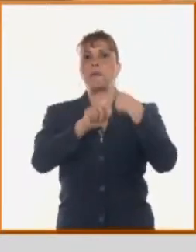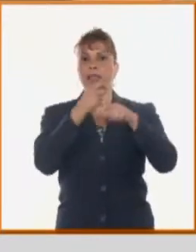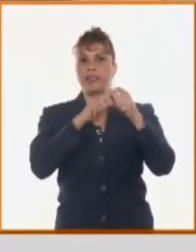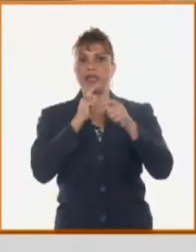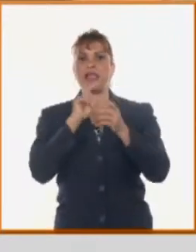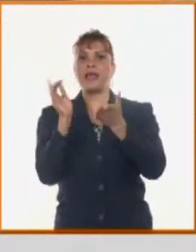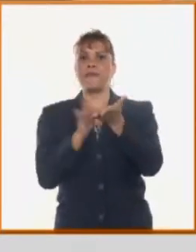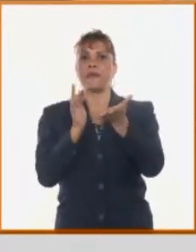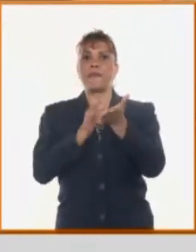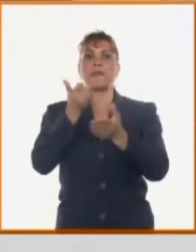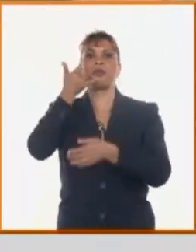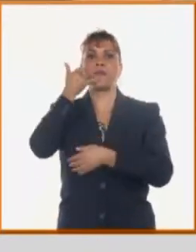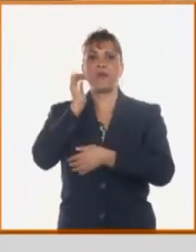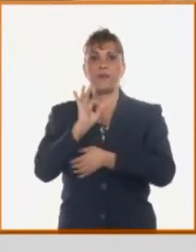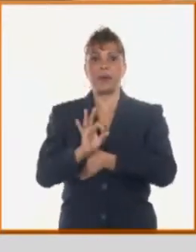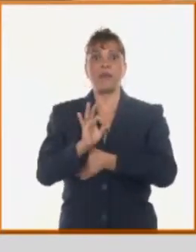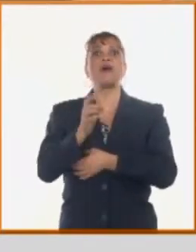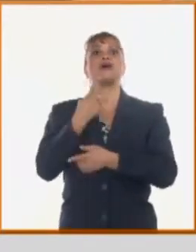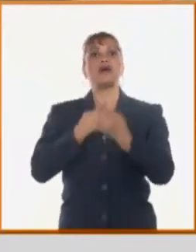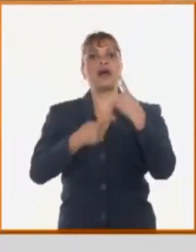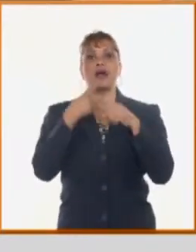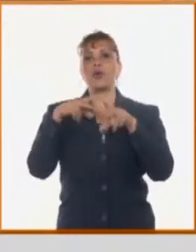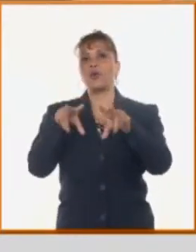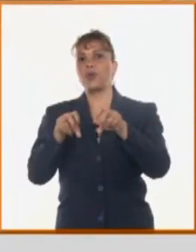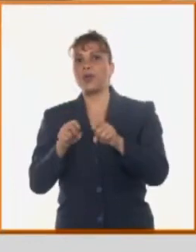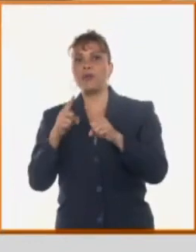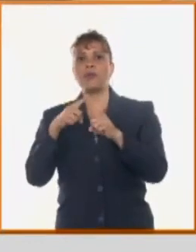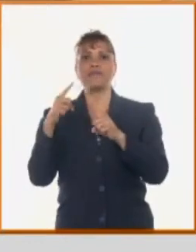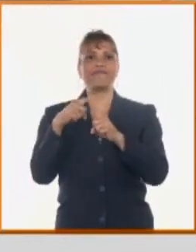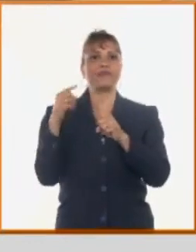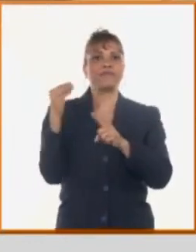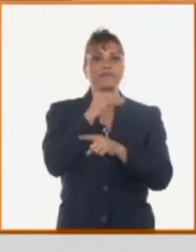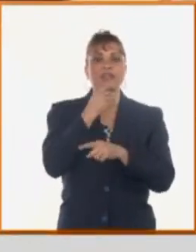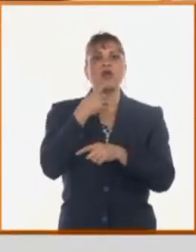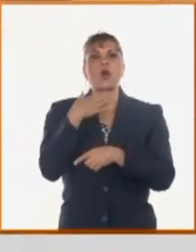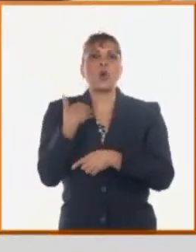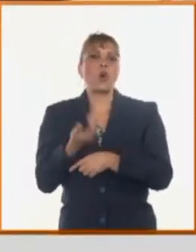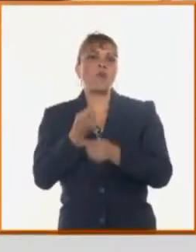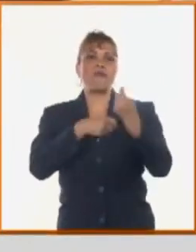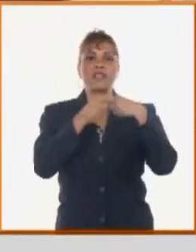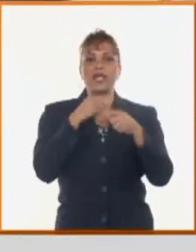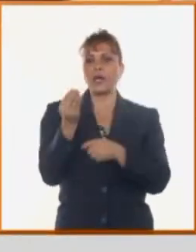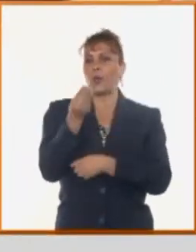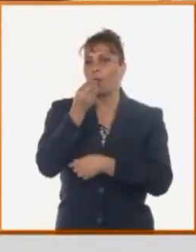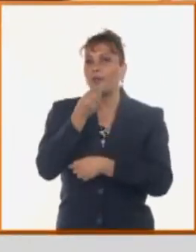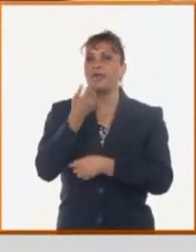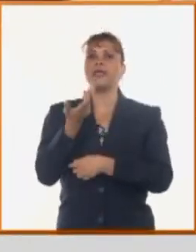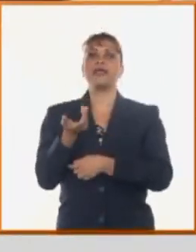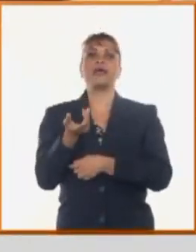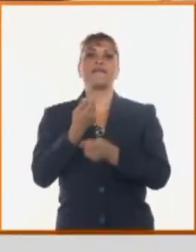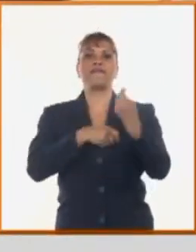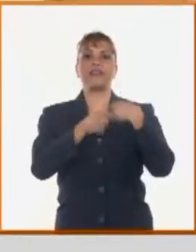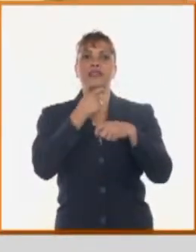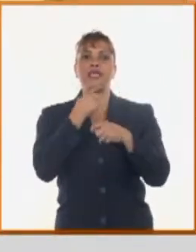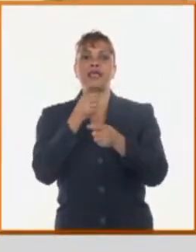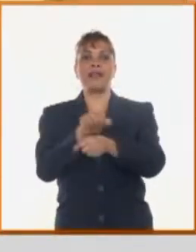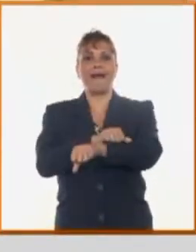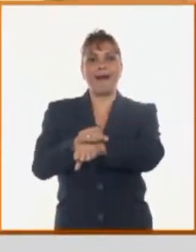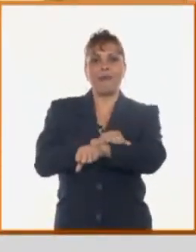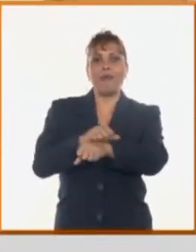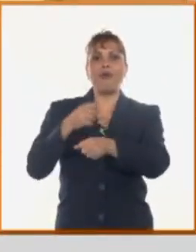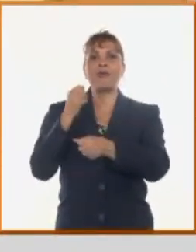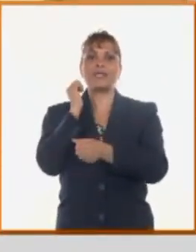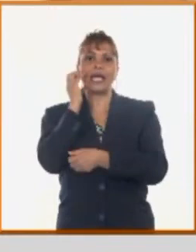era nuevo en Cuba, había mucha experiencia de cómo vender comida, cómo vender aseo, cómo vender otro elemento, pero